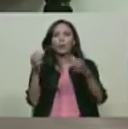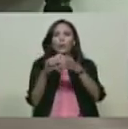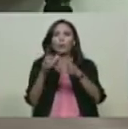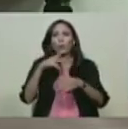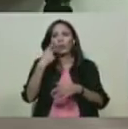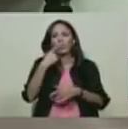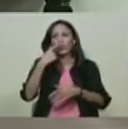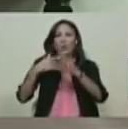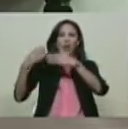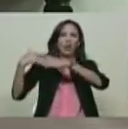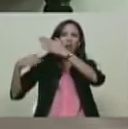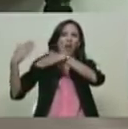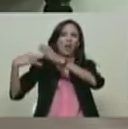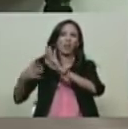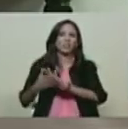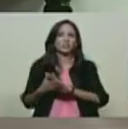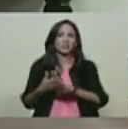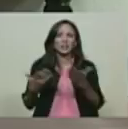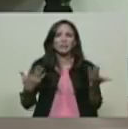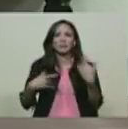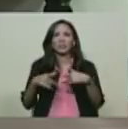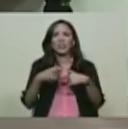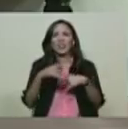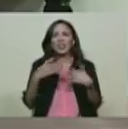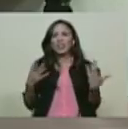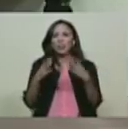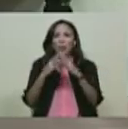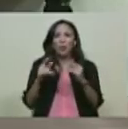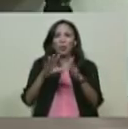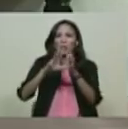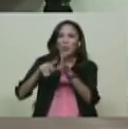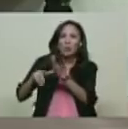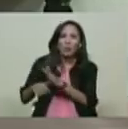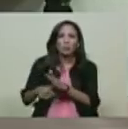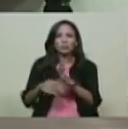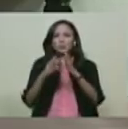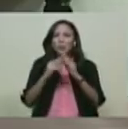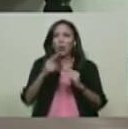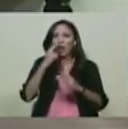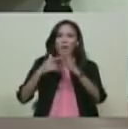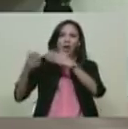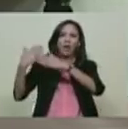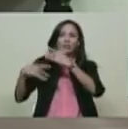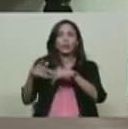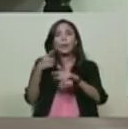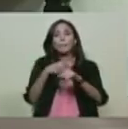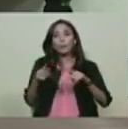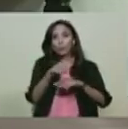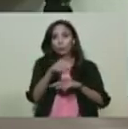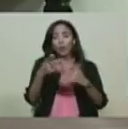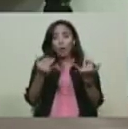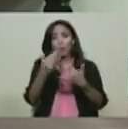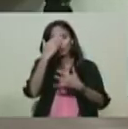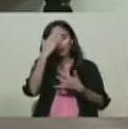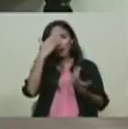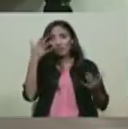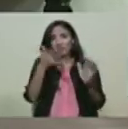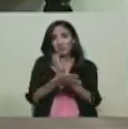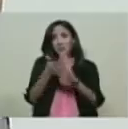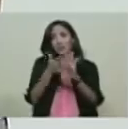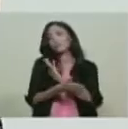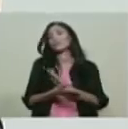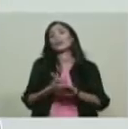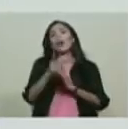de este país, las élites podridas de este país. Pero usted sí entiende lo que yo le estoy diciendo, compatriota. El